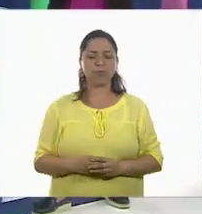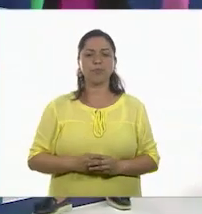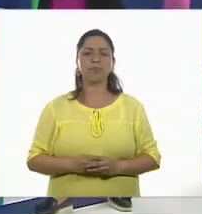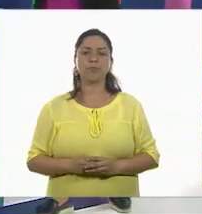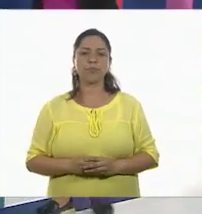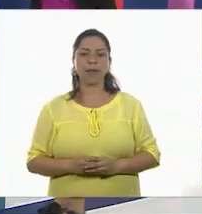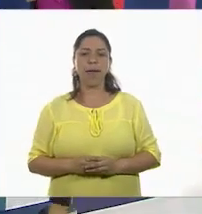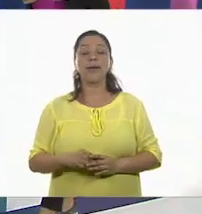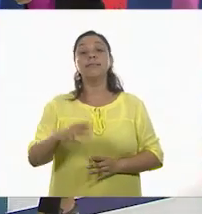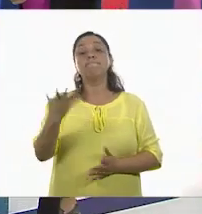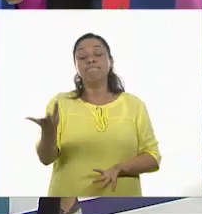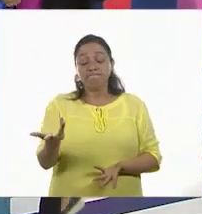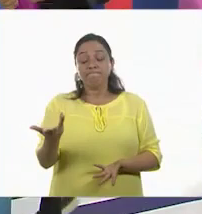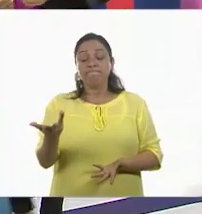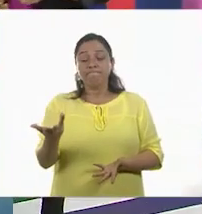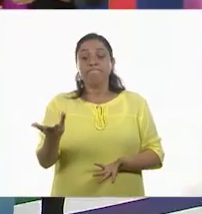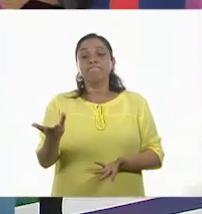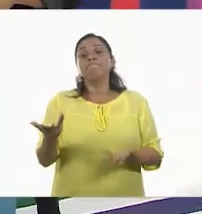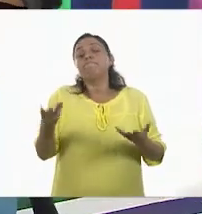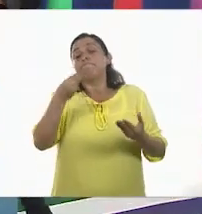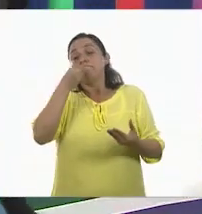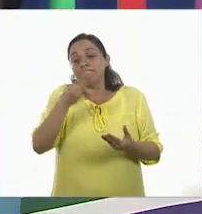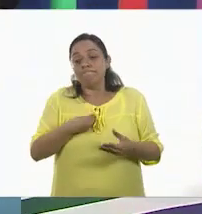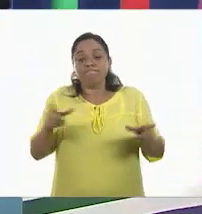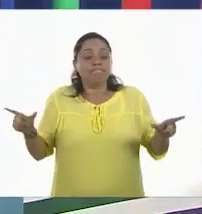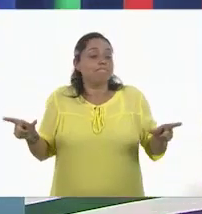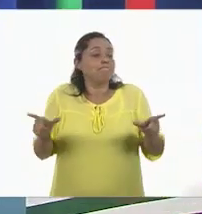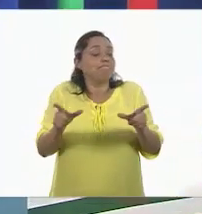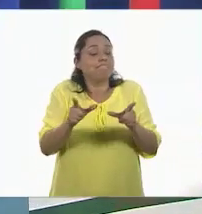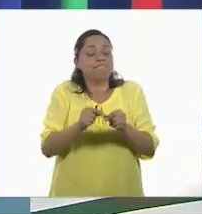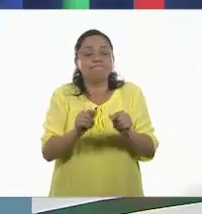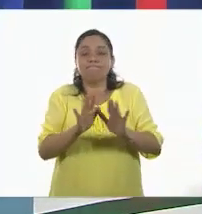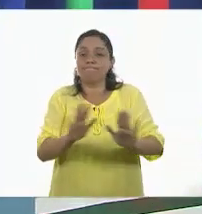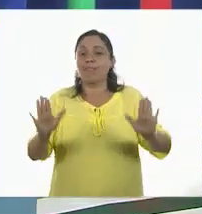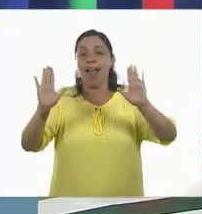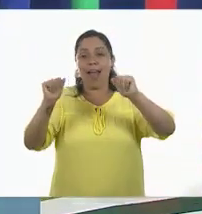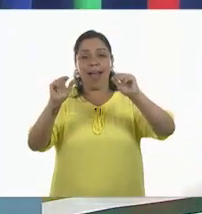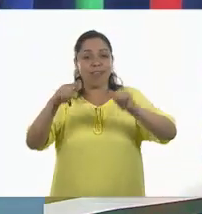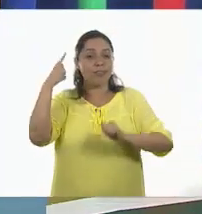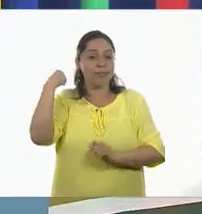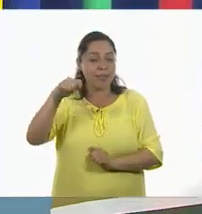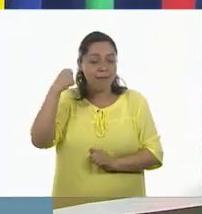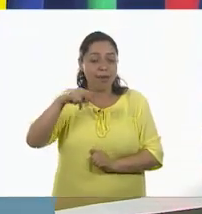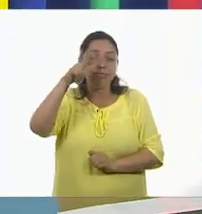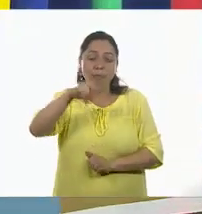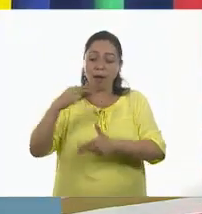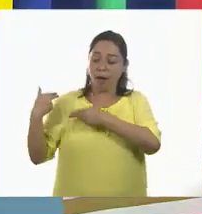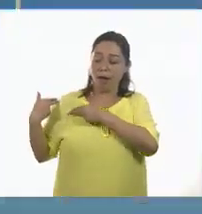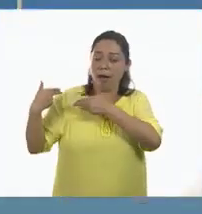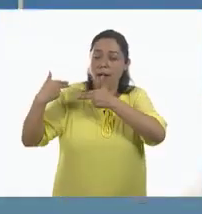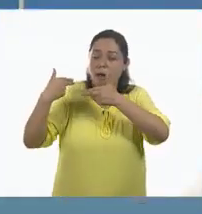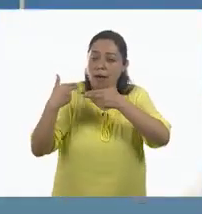Es hora de decirle adiós al inigualable estado de Tabasco y a la maravilla de herencia prehispánica con la que